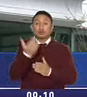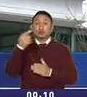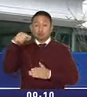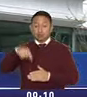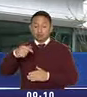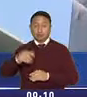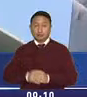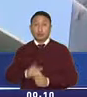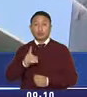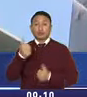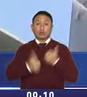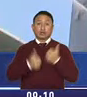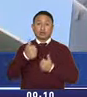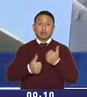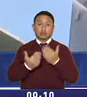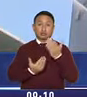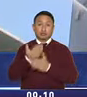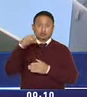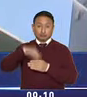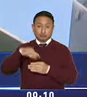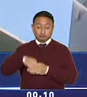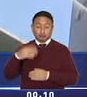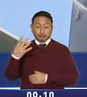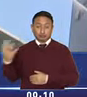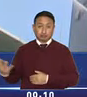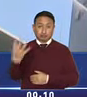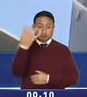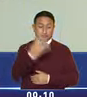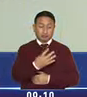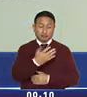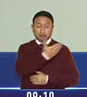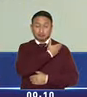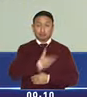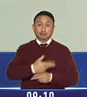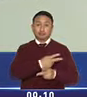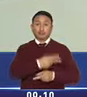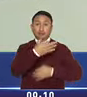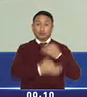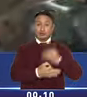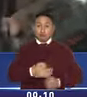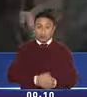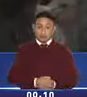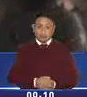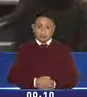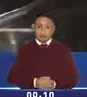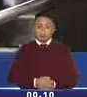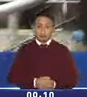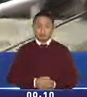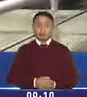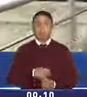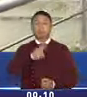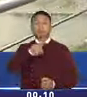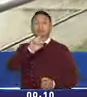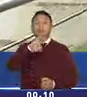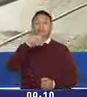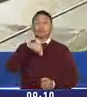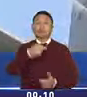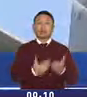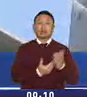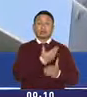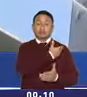uno de los candidatos o candidata de la cuarta terna para la presidencia del Consejo de la Judicatura, será Álvaro Román Márquez